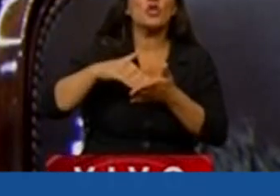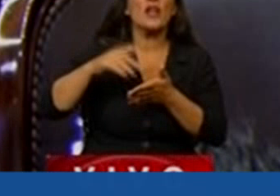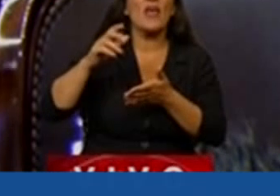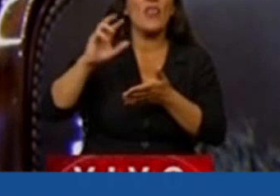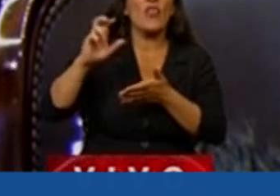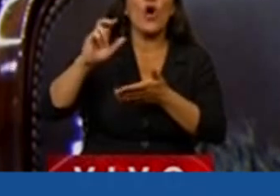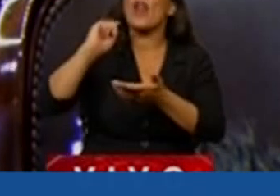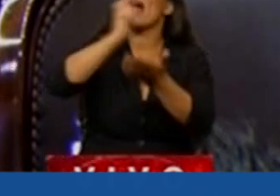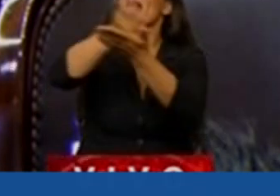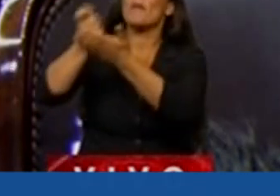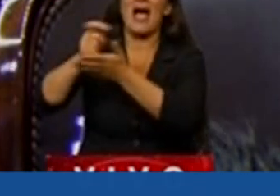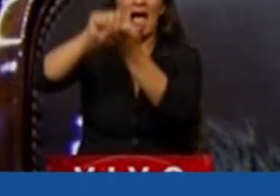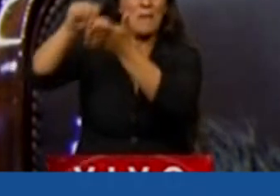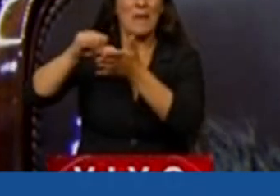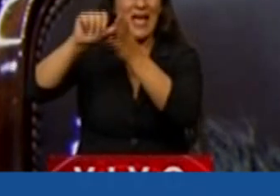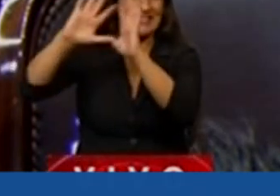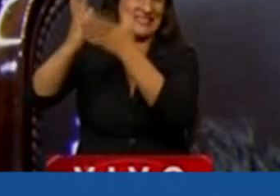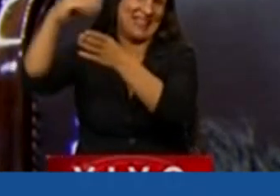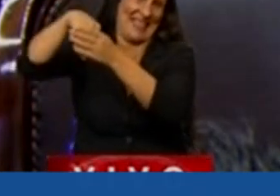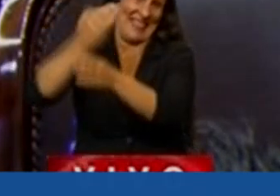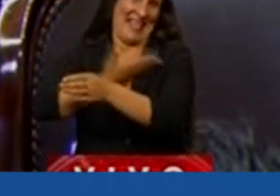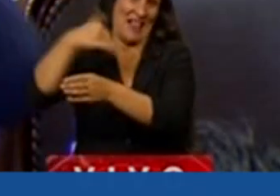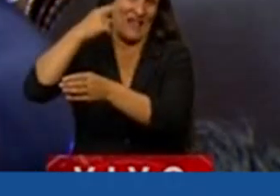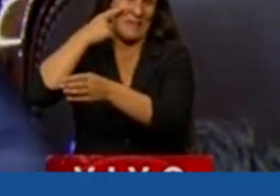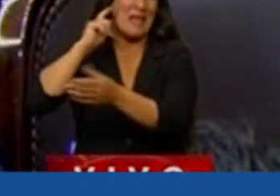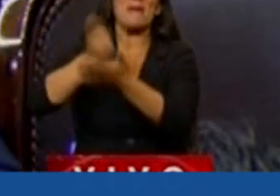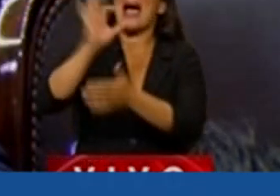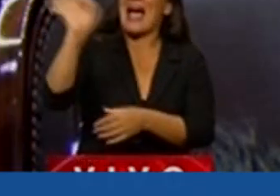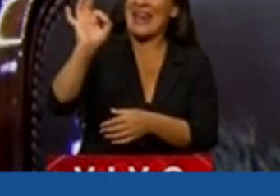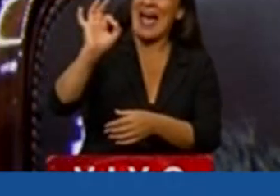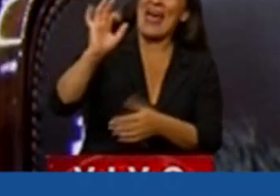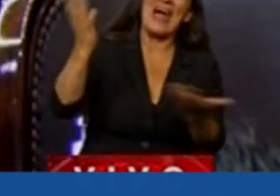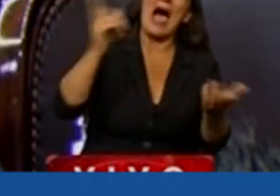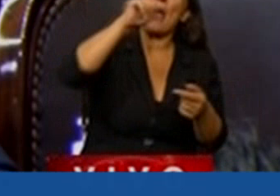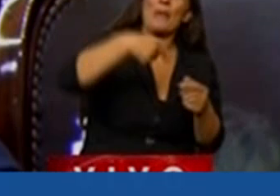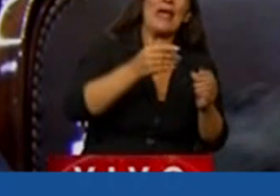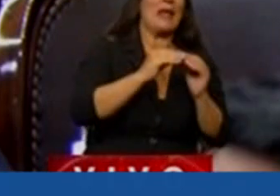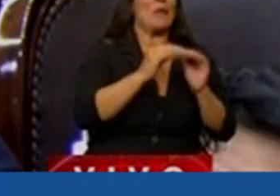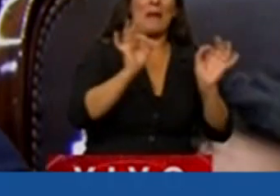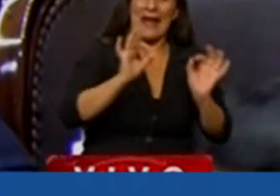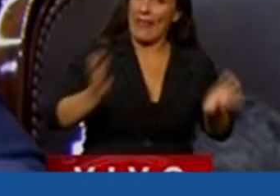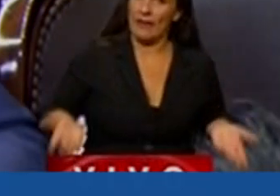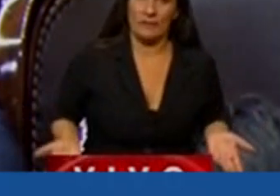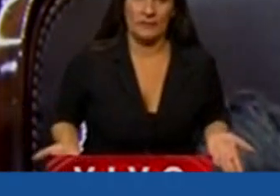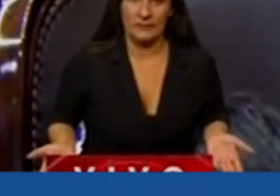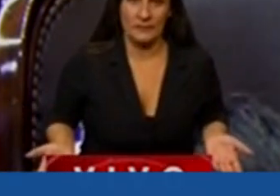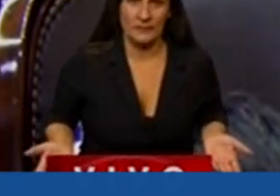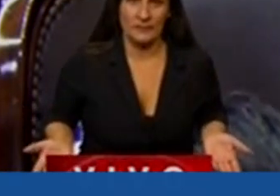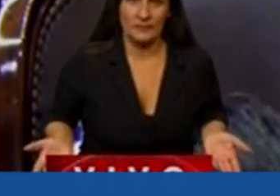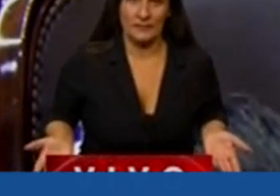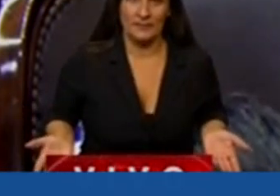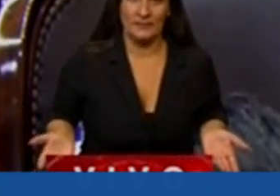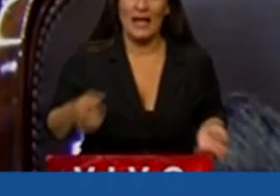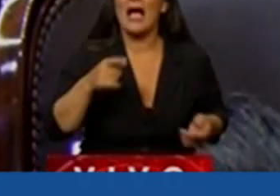al grueso de los países del mundo que integran el Fondo Monetario Internacional sin que eso traiga consecuencias. Hubiese sido positivo entonces